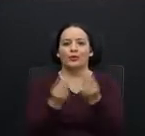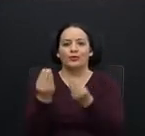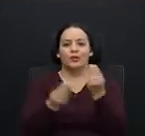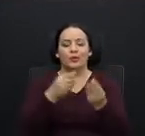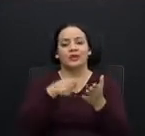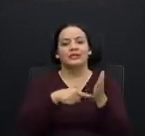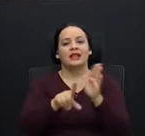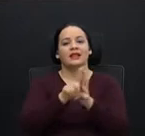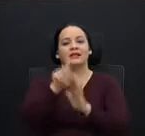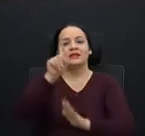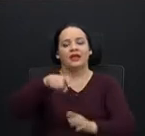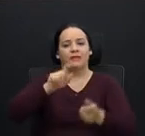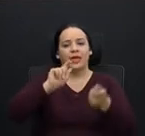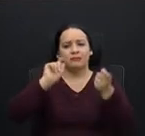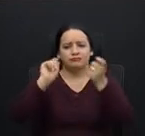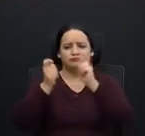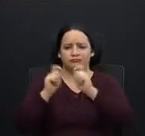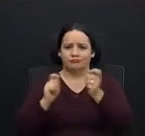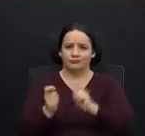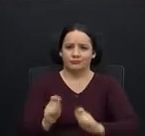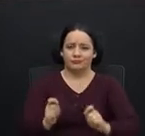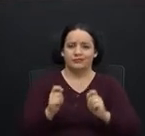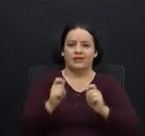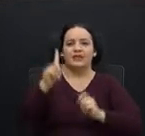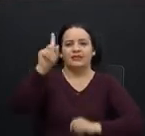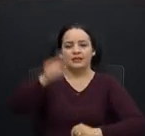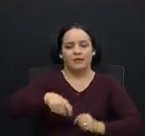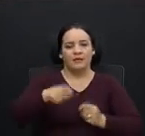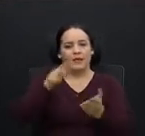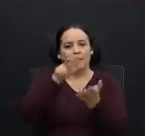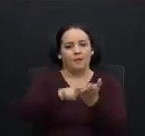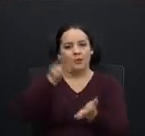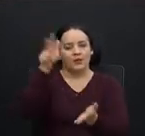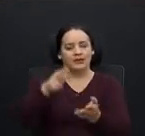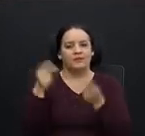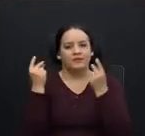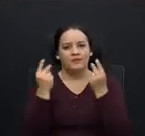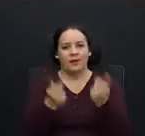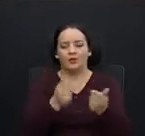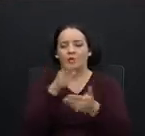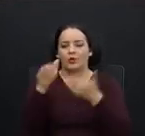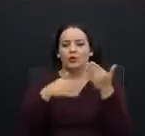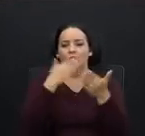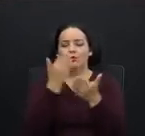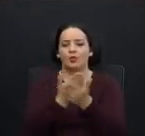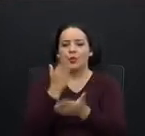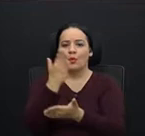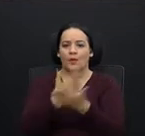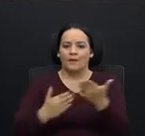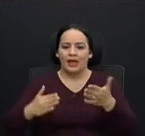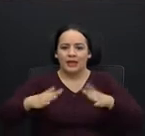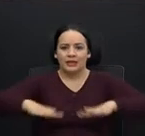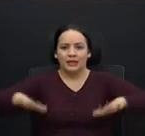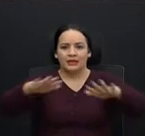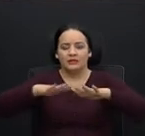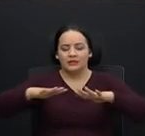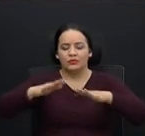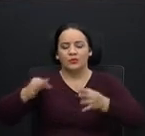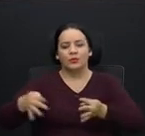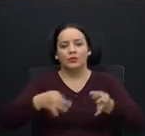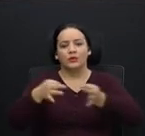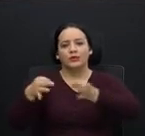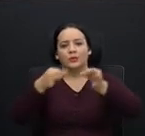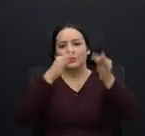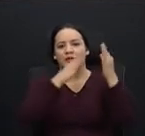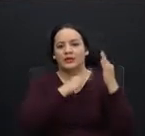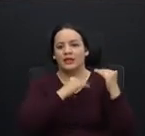hay que hacerle algunos ajustes, pero hay que aprobarla rápido. Todo el sector turístico está esperanzada, todo